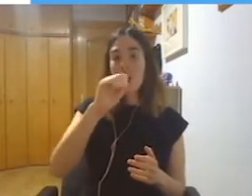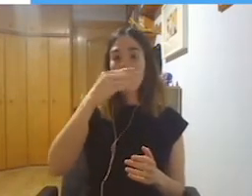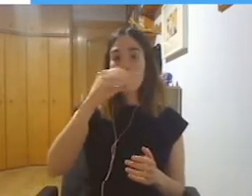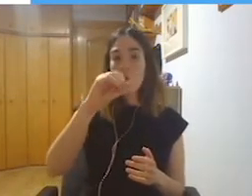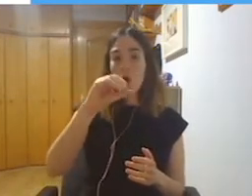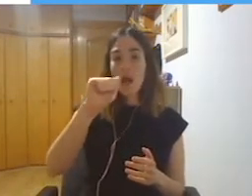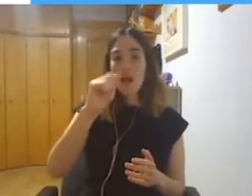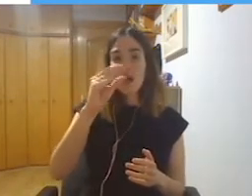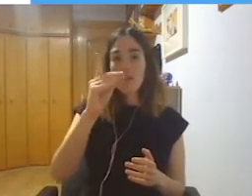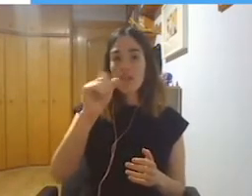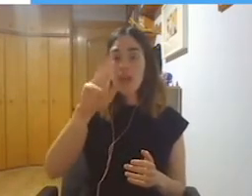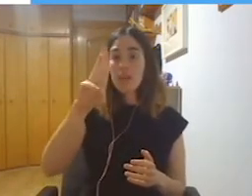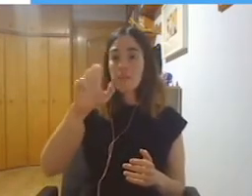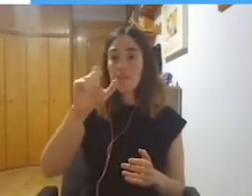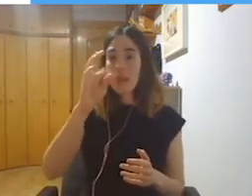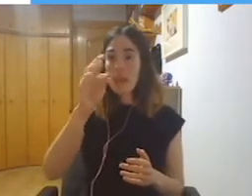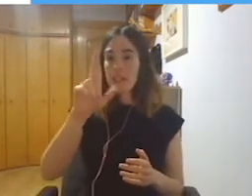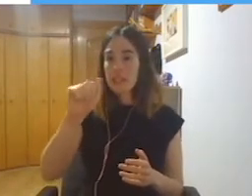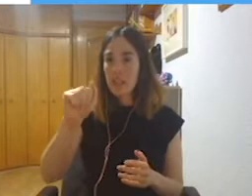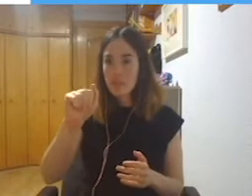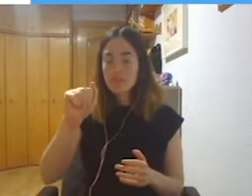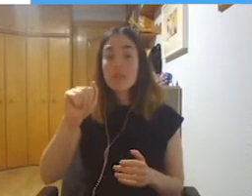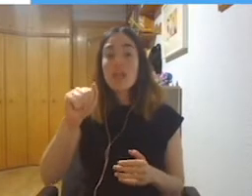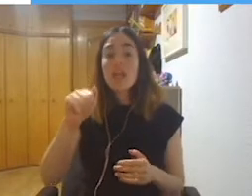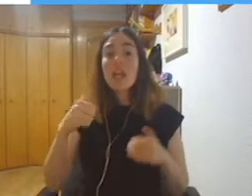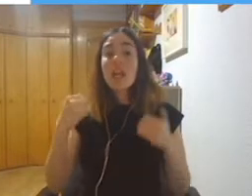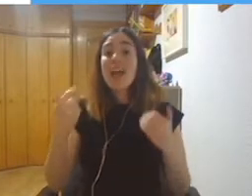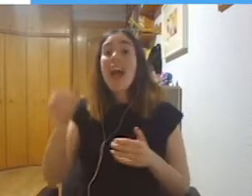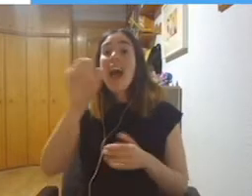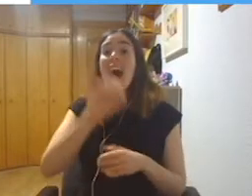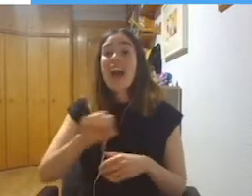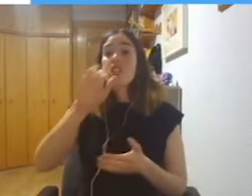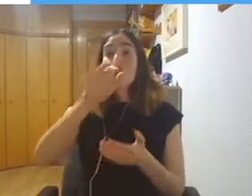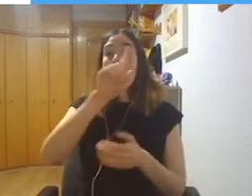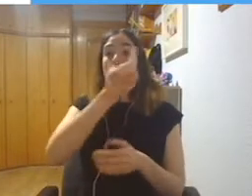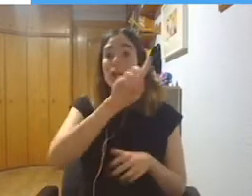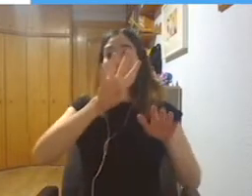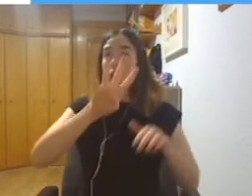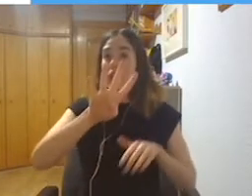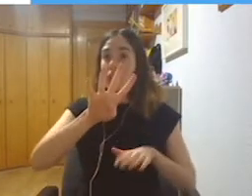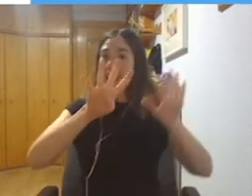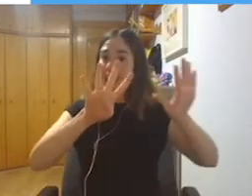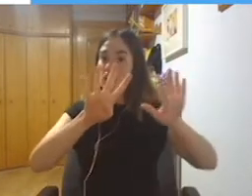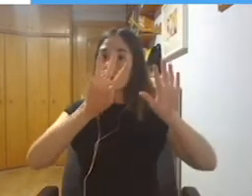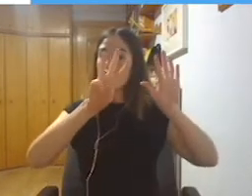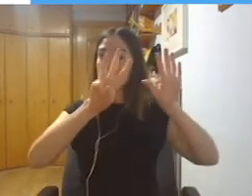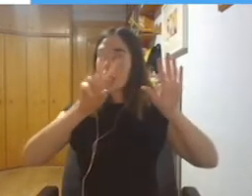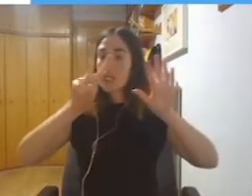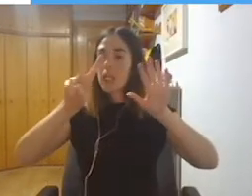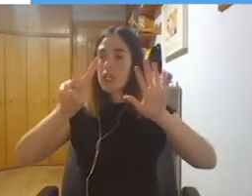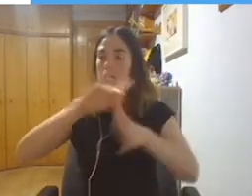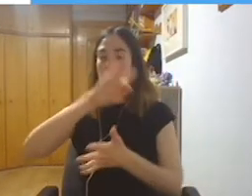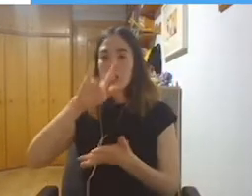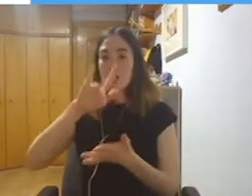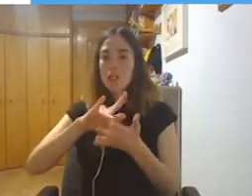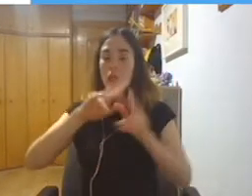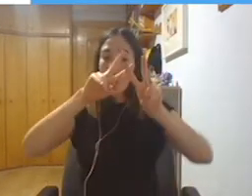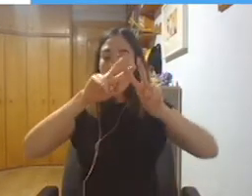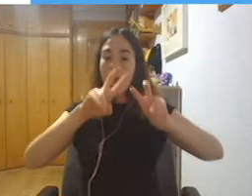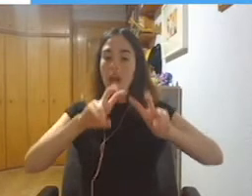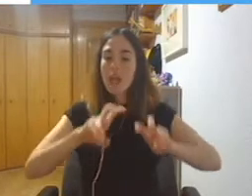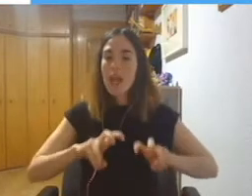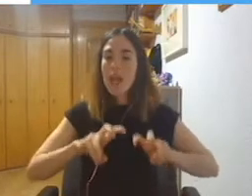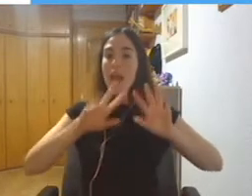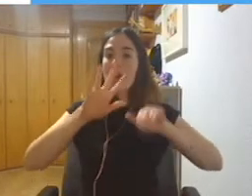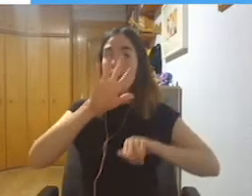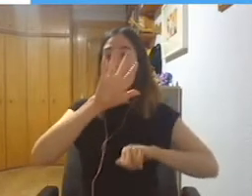Escanela, y en el año 87 lo que decidieron fue hacerse con, analizar